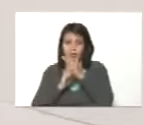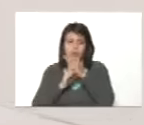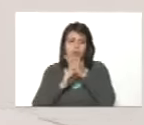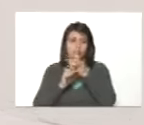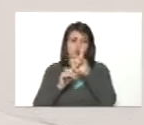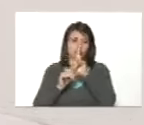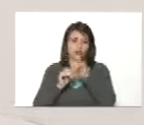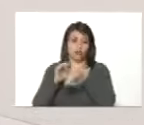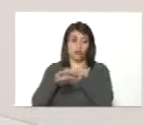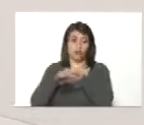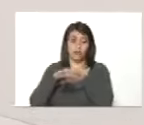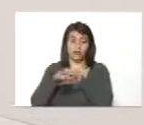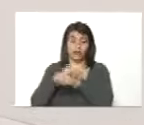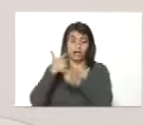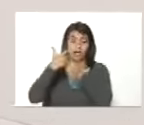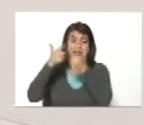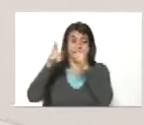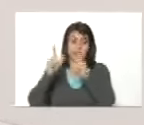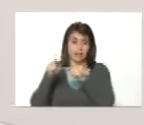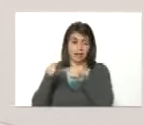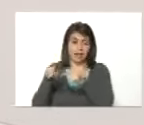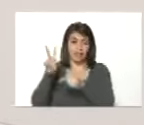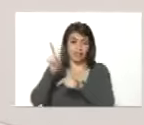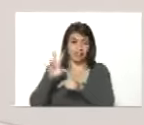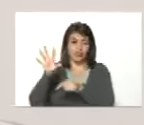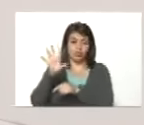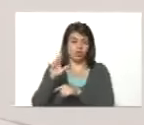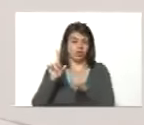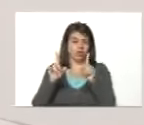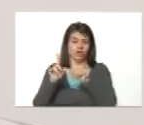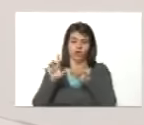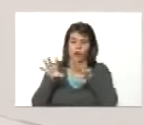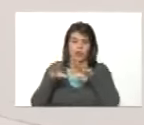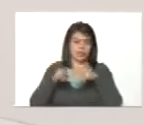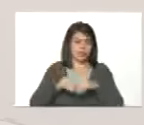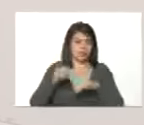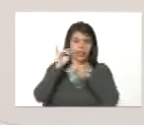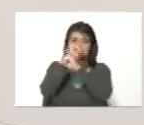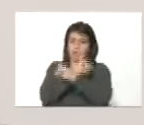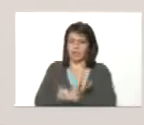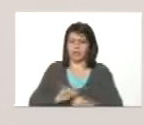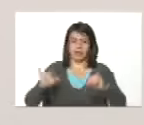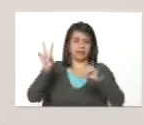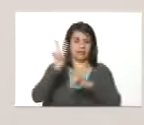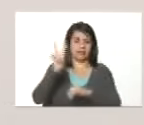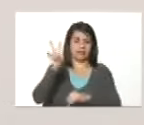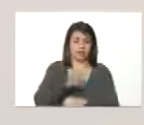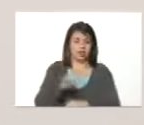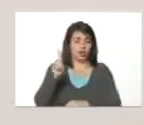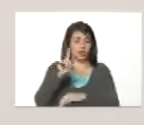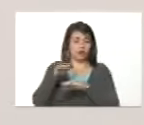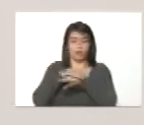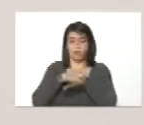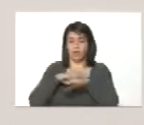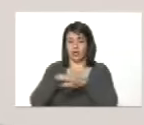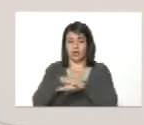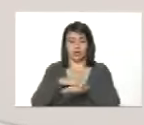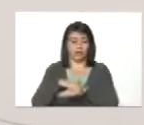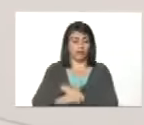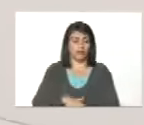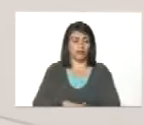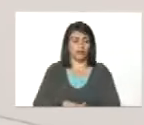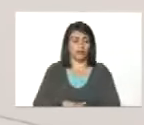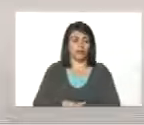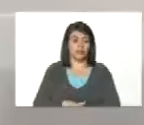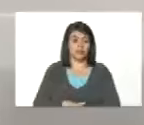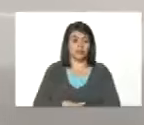que no nos perdonan la libertad. No nos perdonan ser independientes. No nos perdonan que